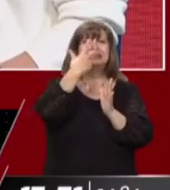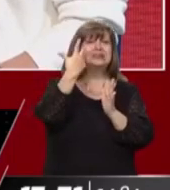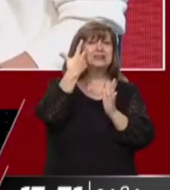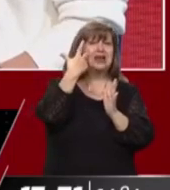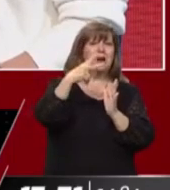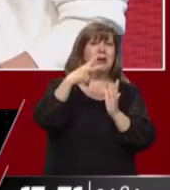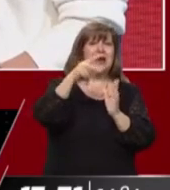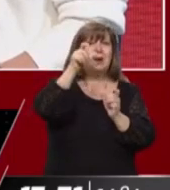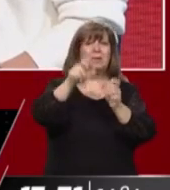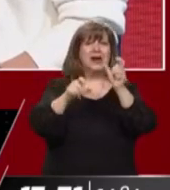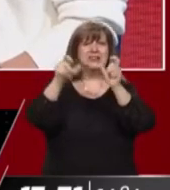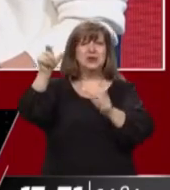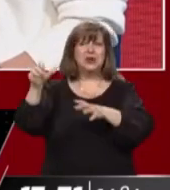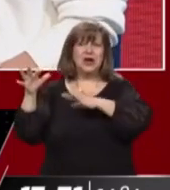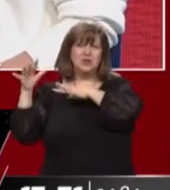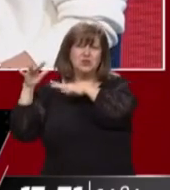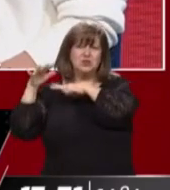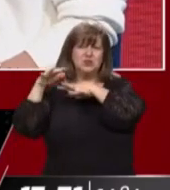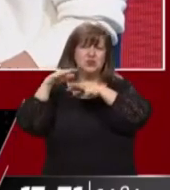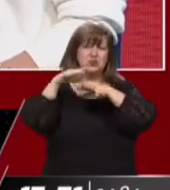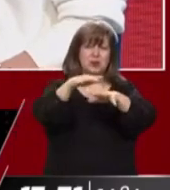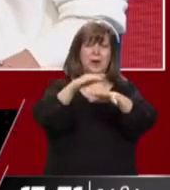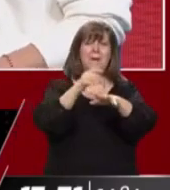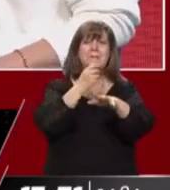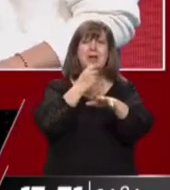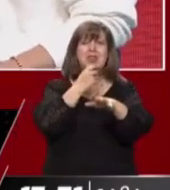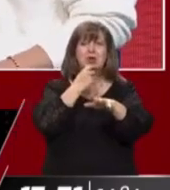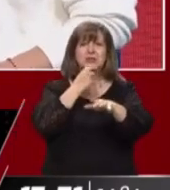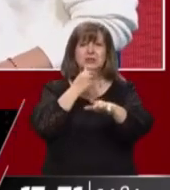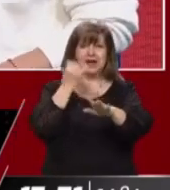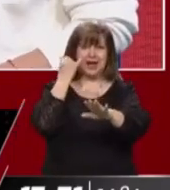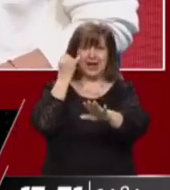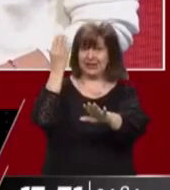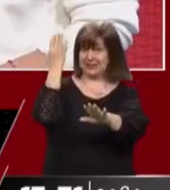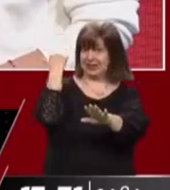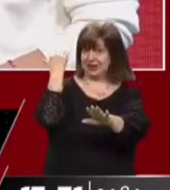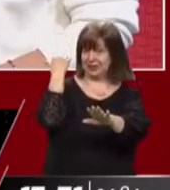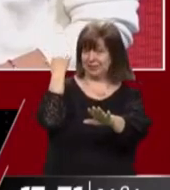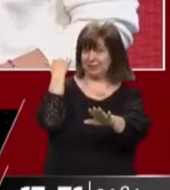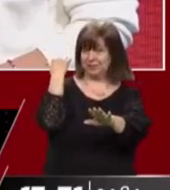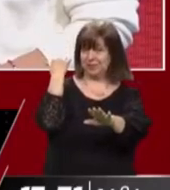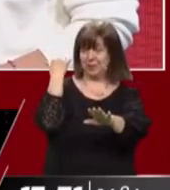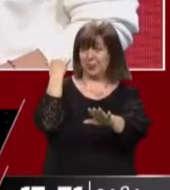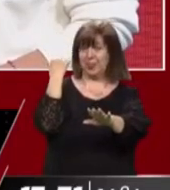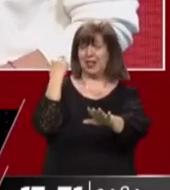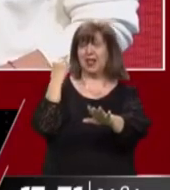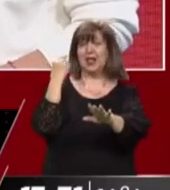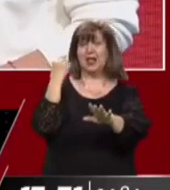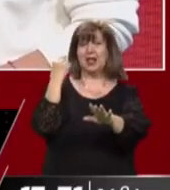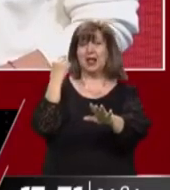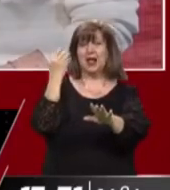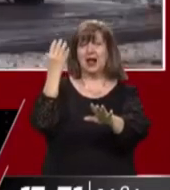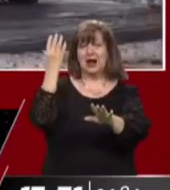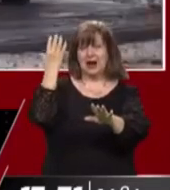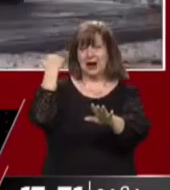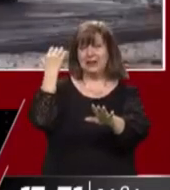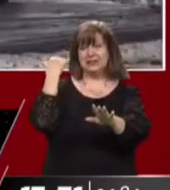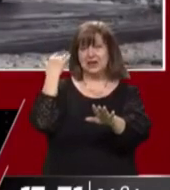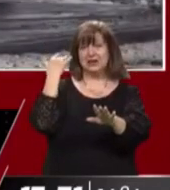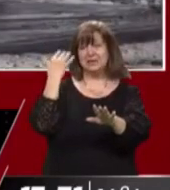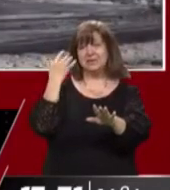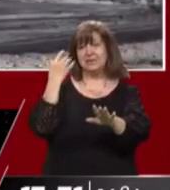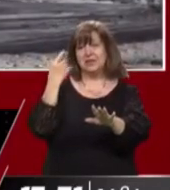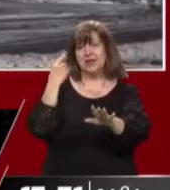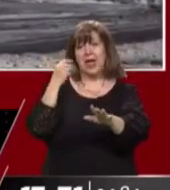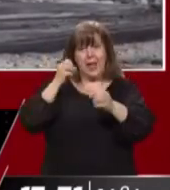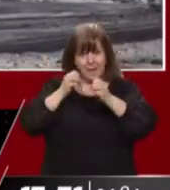3.000 personas habrían ingresado en el día de ayer. Y el día de ayer fue unos días donde realmente